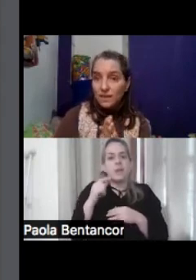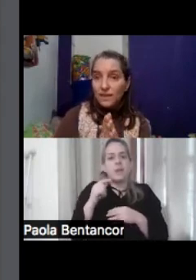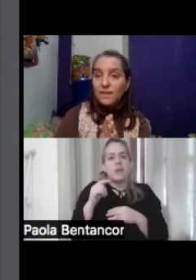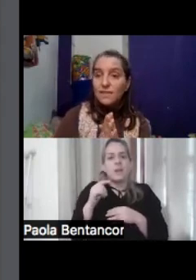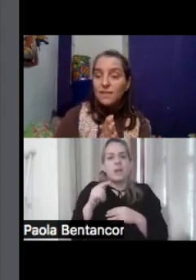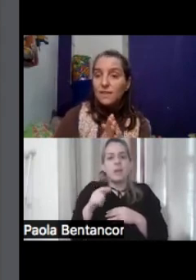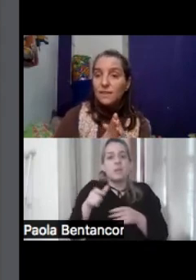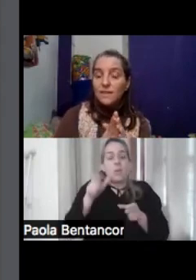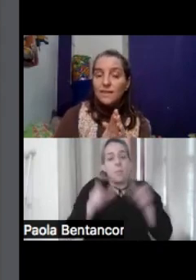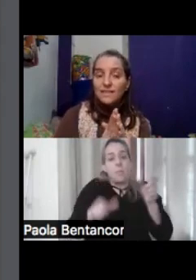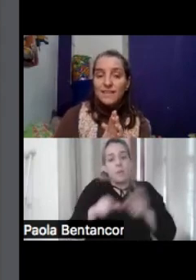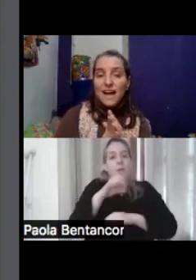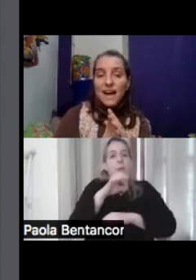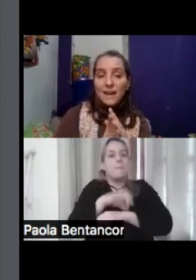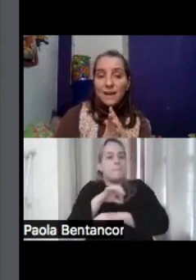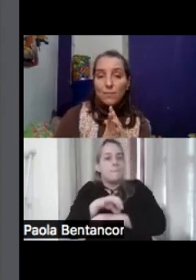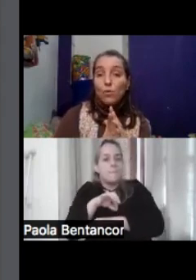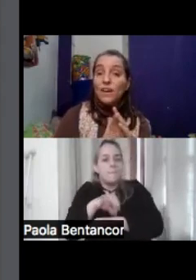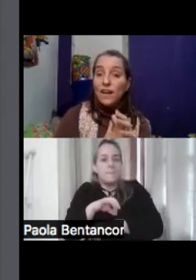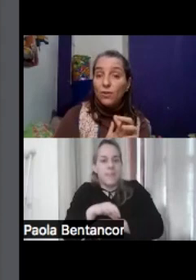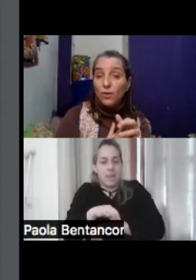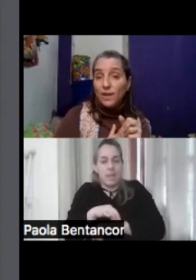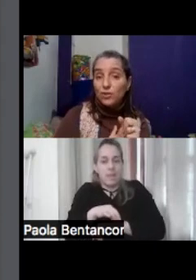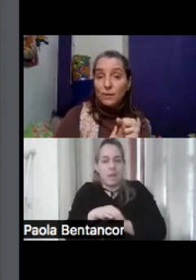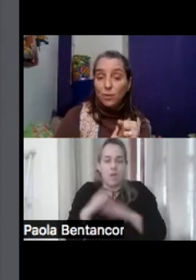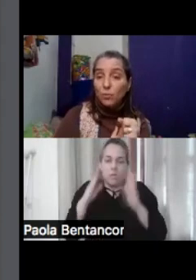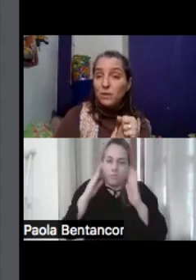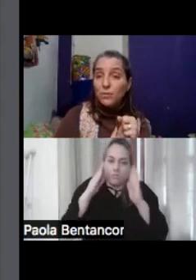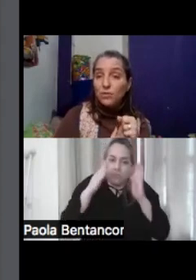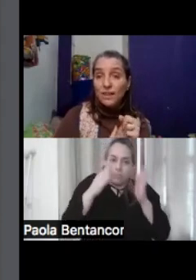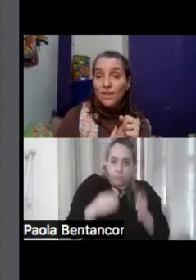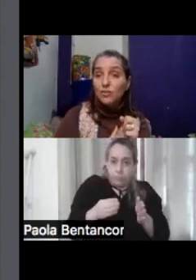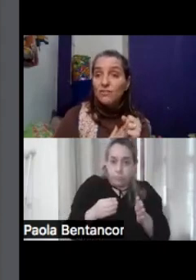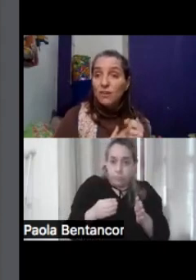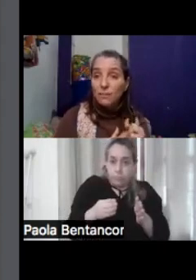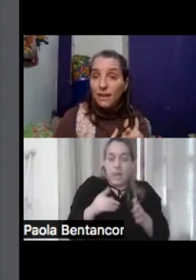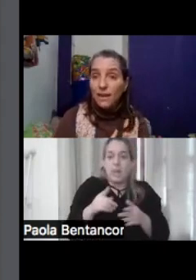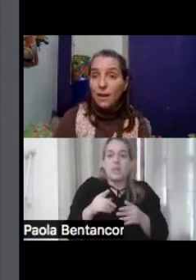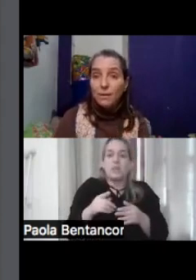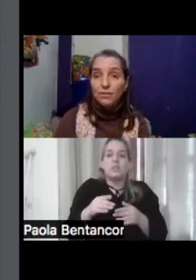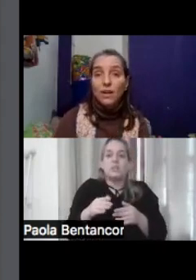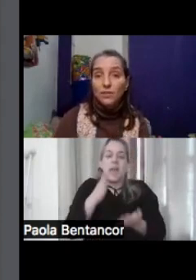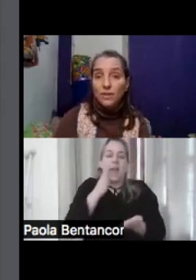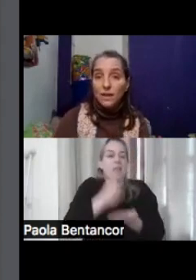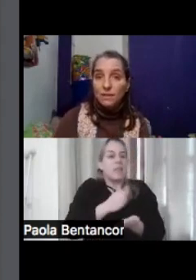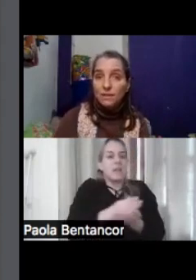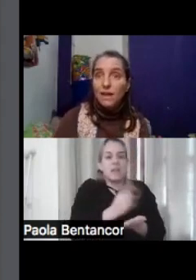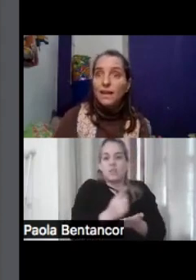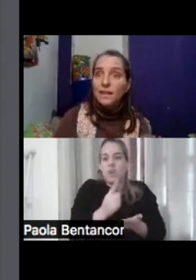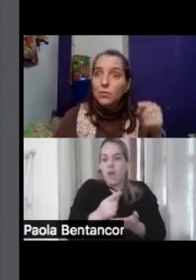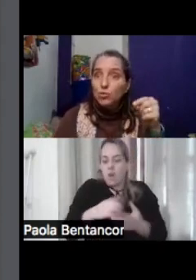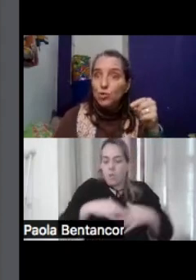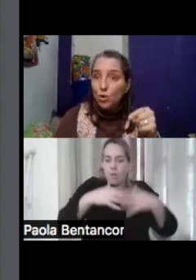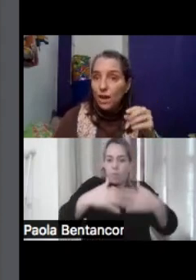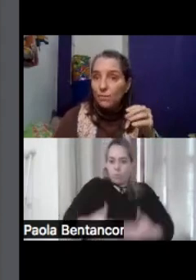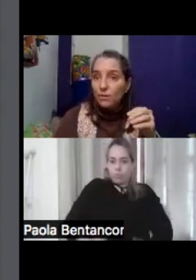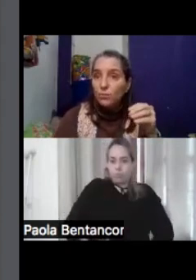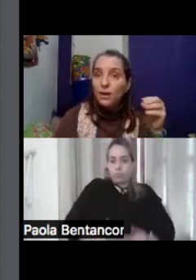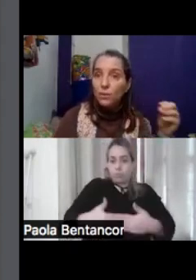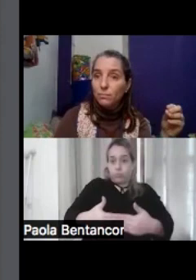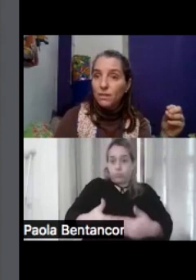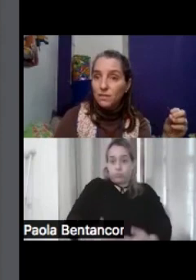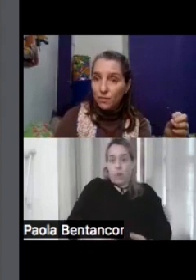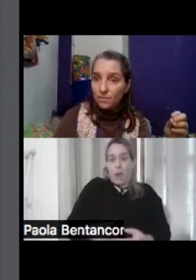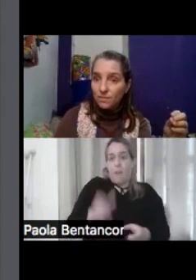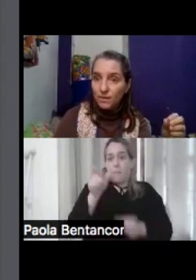y eugenésica, que quiere decir que se ha vulnerado los derechos reproductivos y el derecho a la familia de las personas con discapacidad, incluso